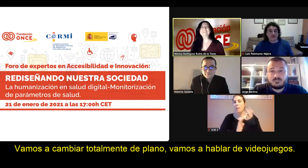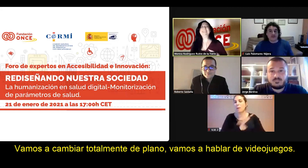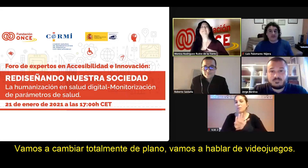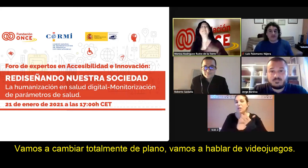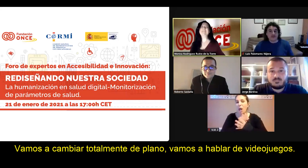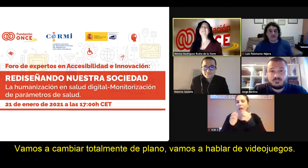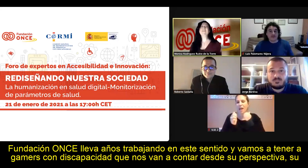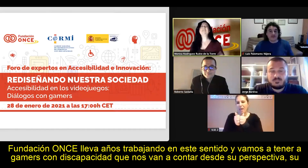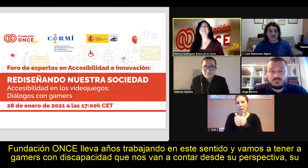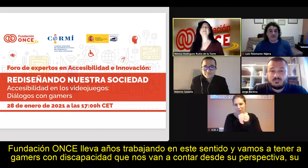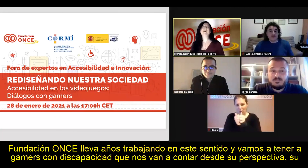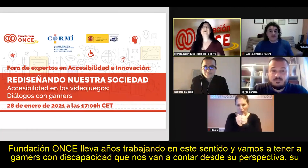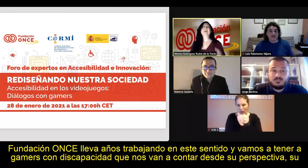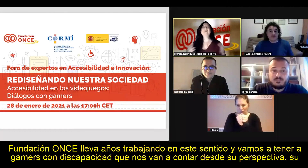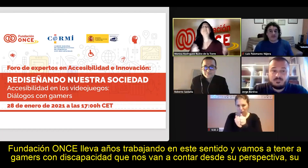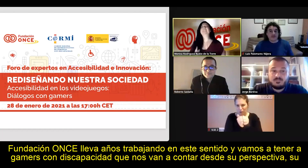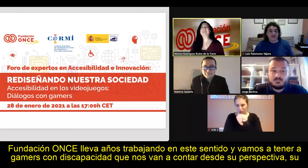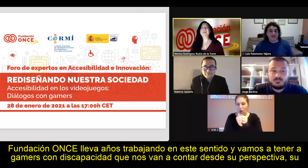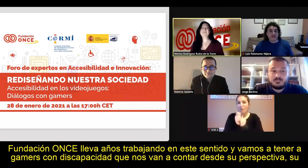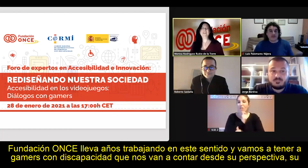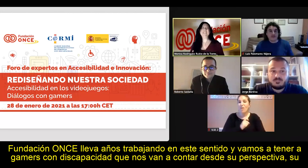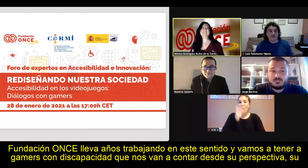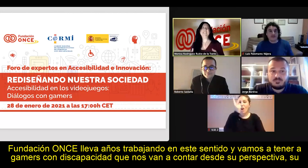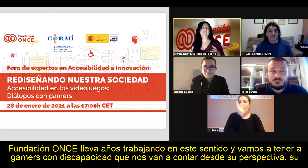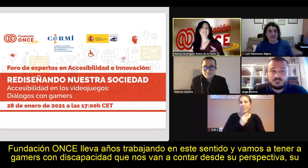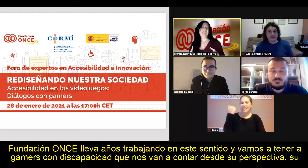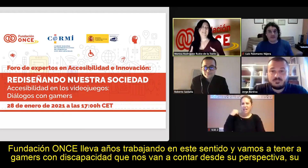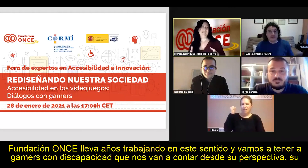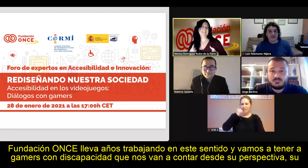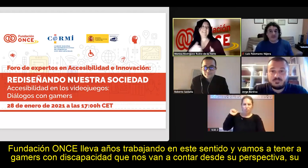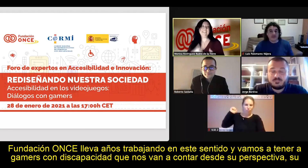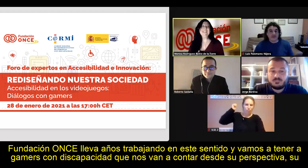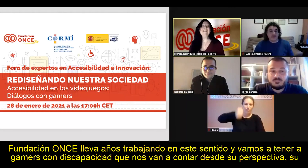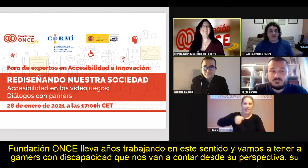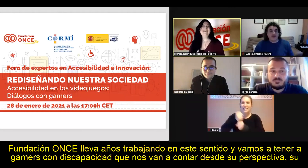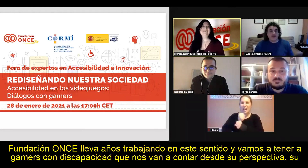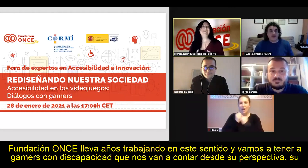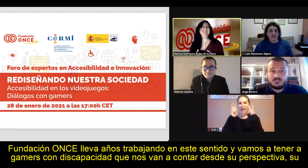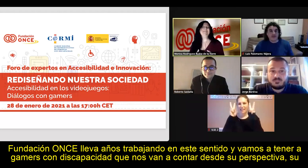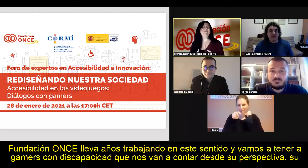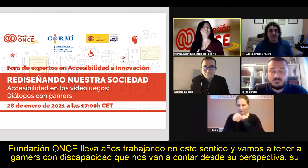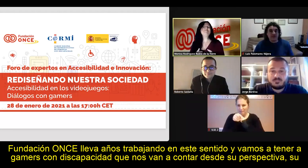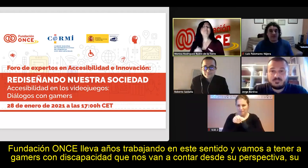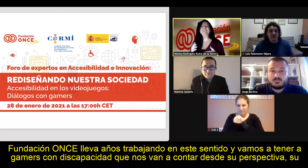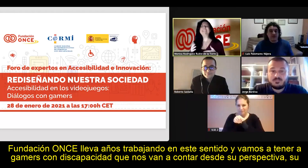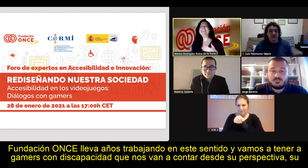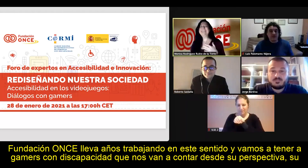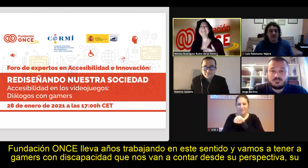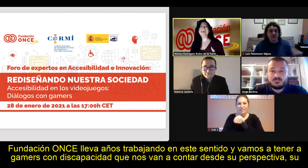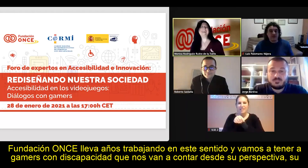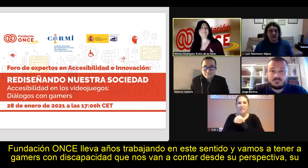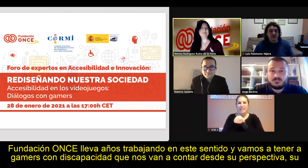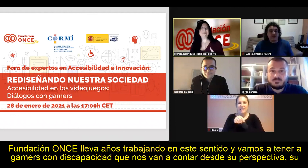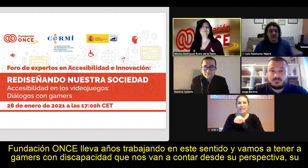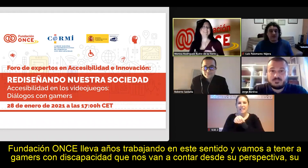de Fundación ONCE ya lleva años trabajando en este sentido y vamos a tener a